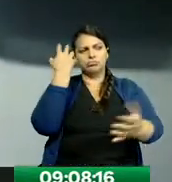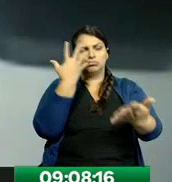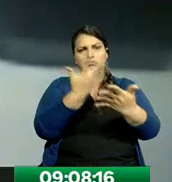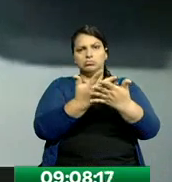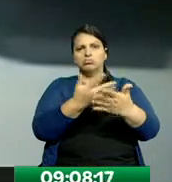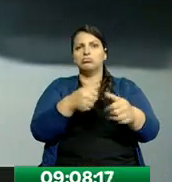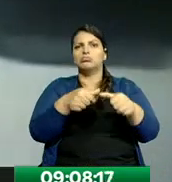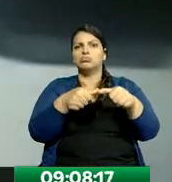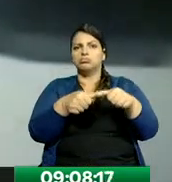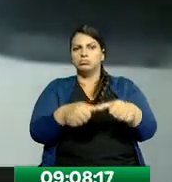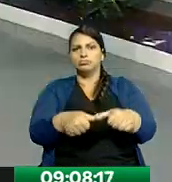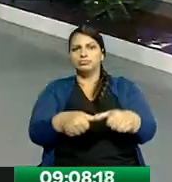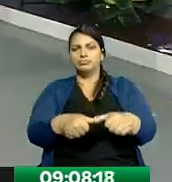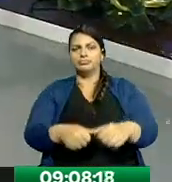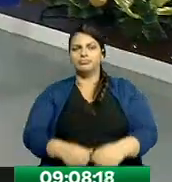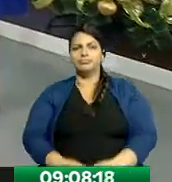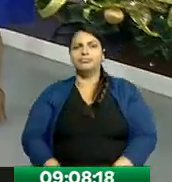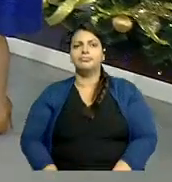Valdivieso.